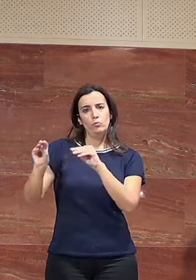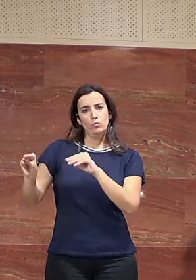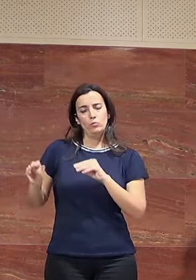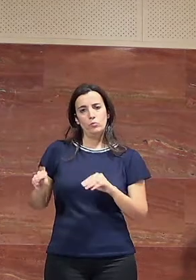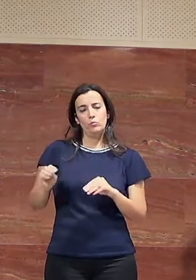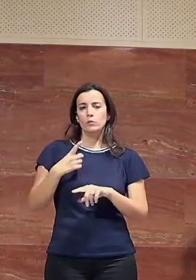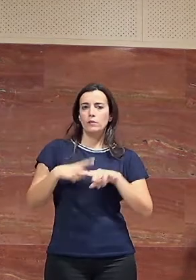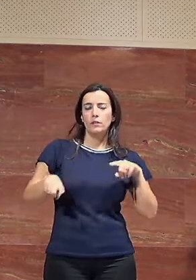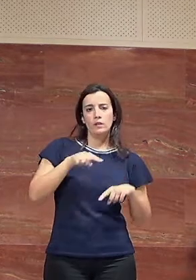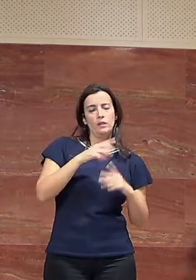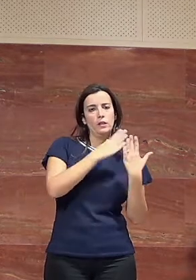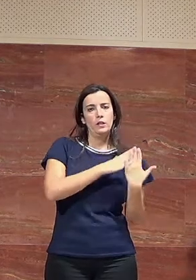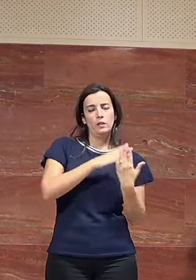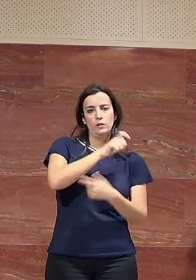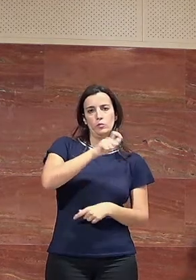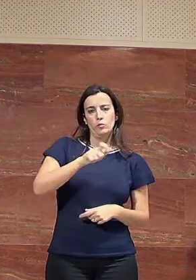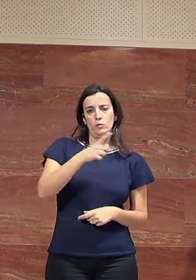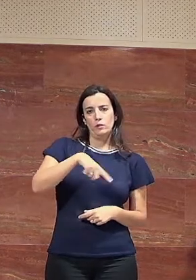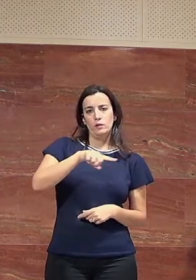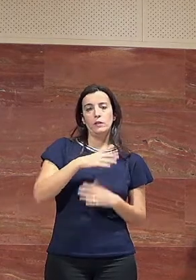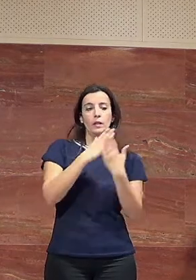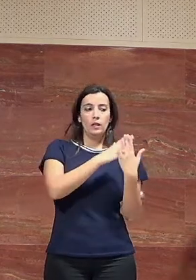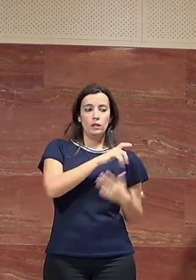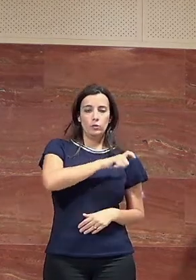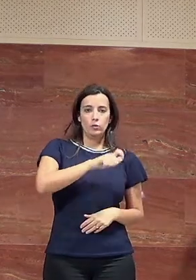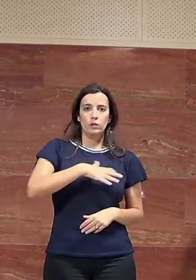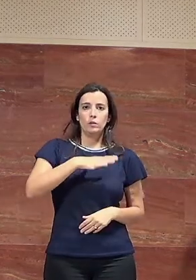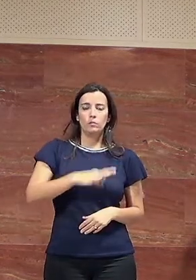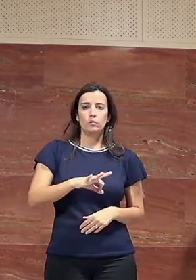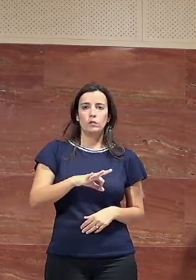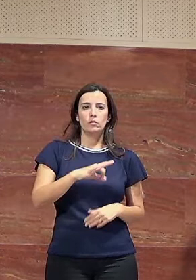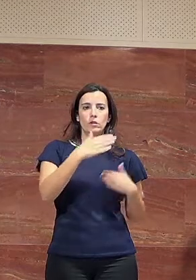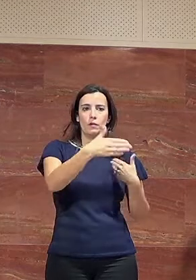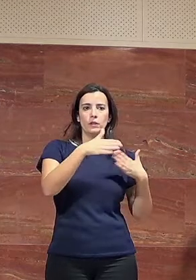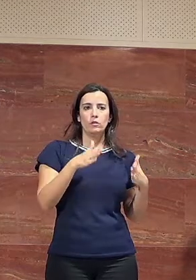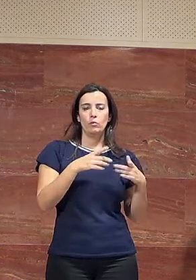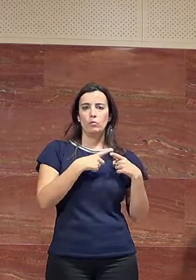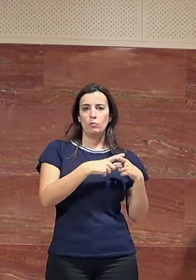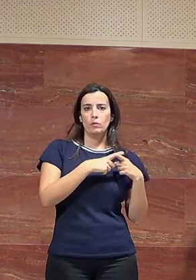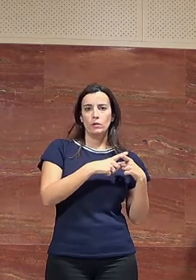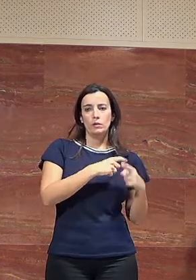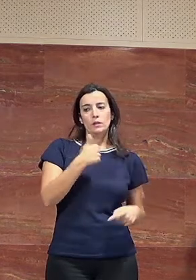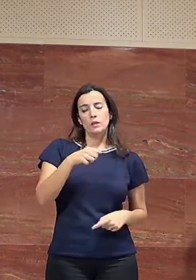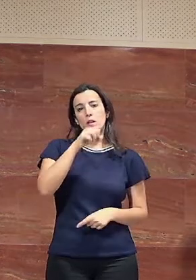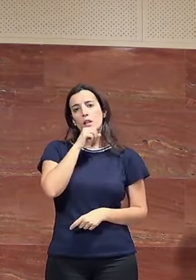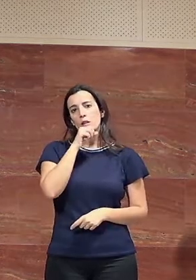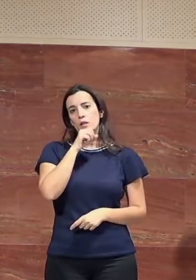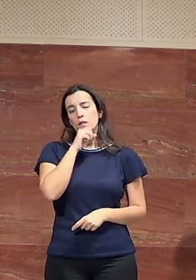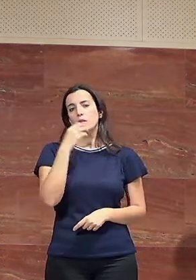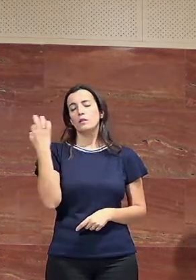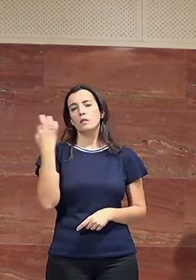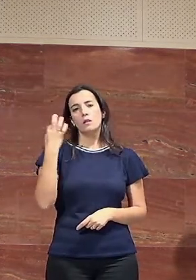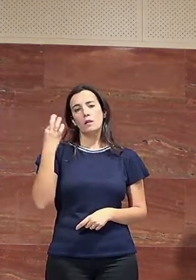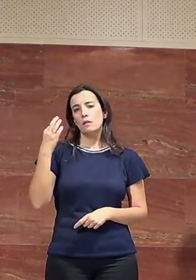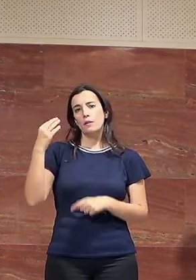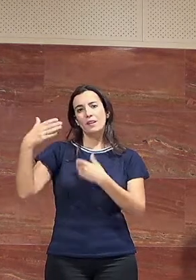estudiantes. Los estudiantes pueden compartir una cámara y los ancianos tienen que tener su